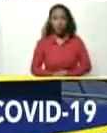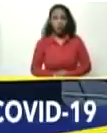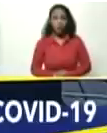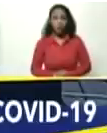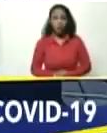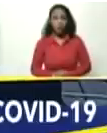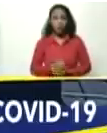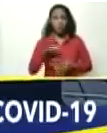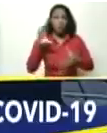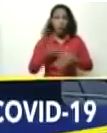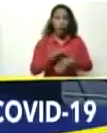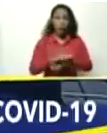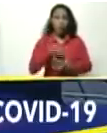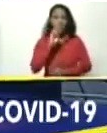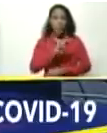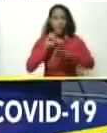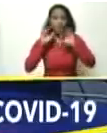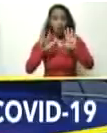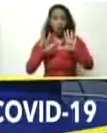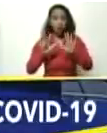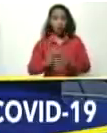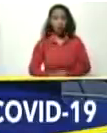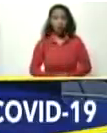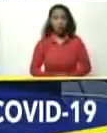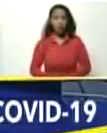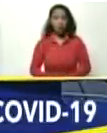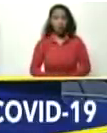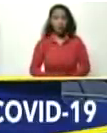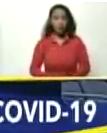Viene martes 28,